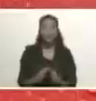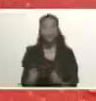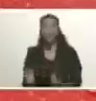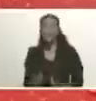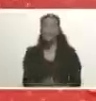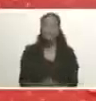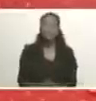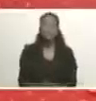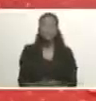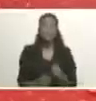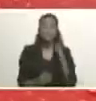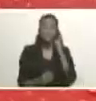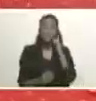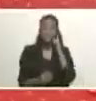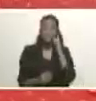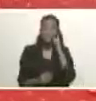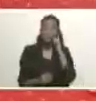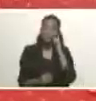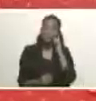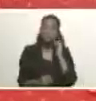jefe,